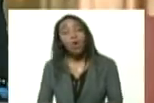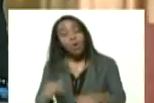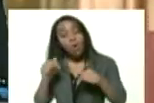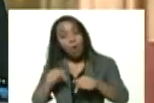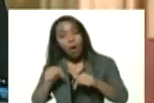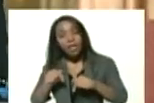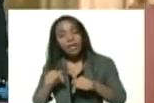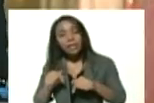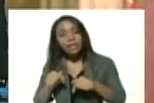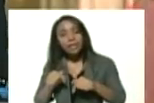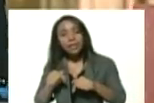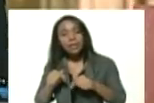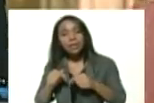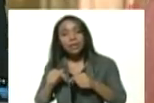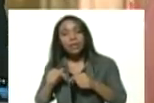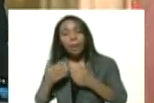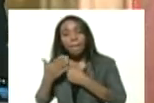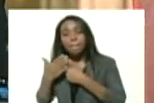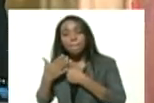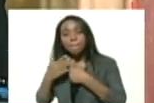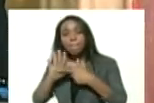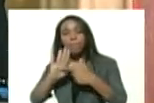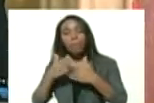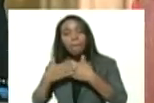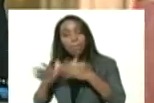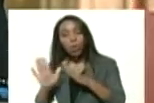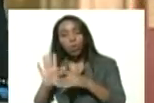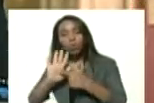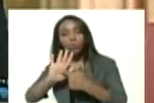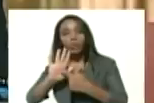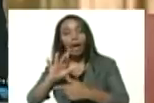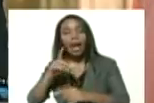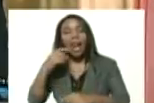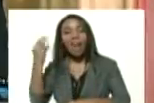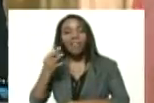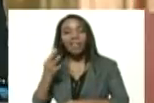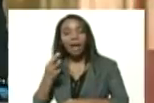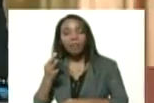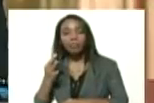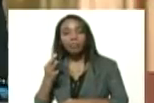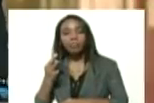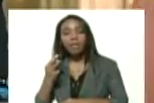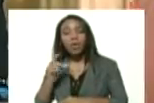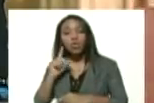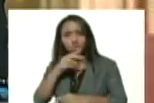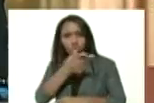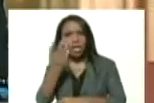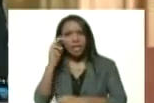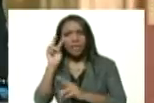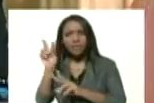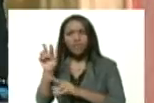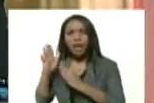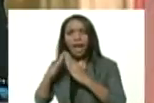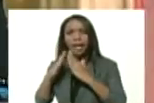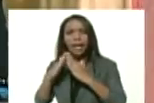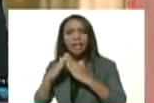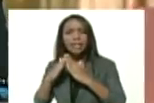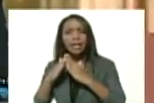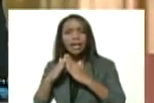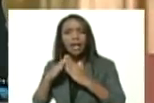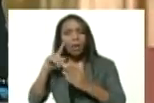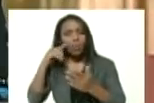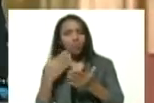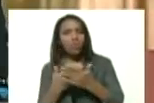se ha develado toda la verdad ustedes deben haber visto desde sus casas las